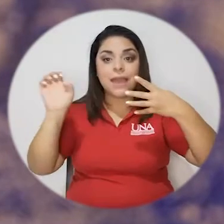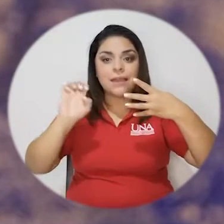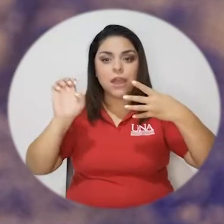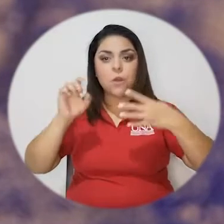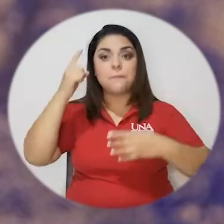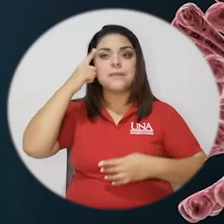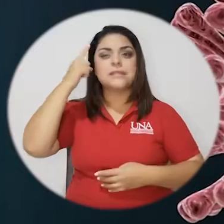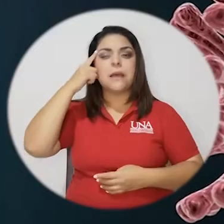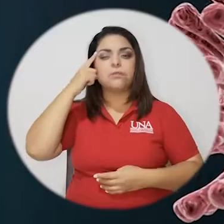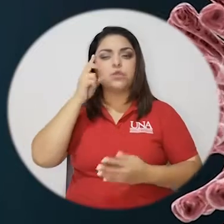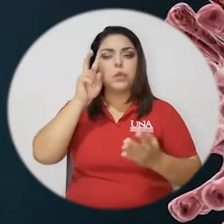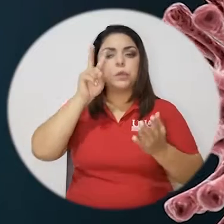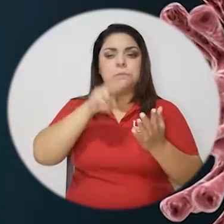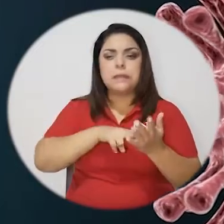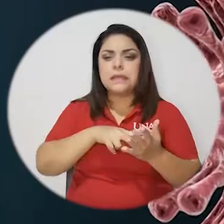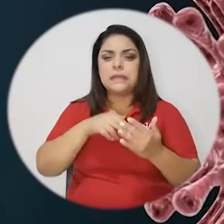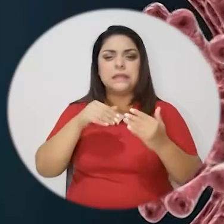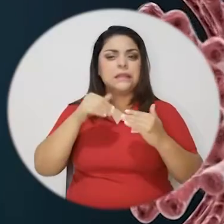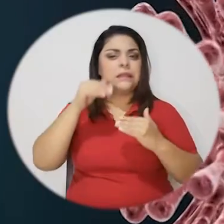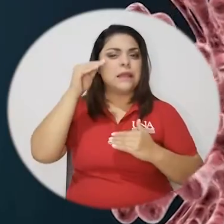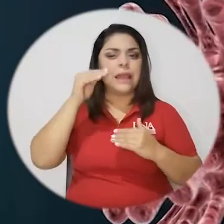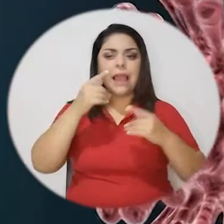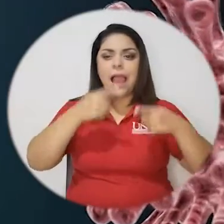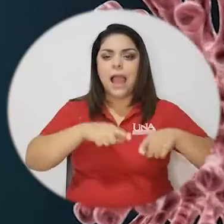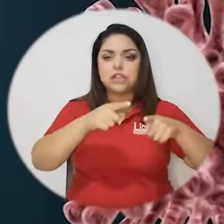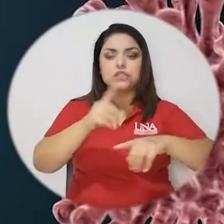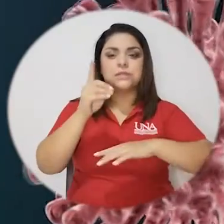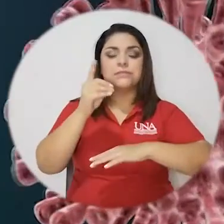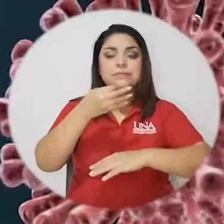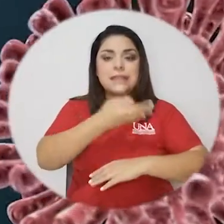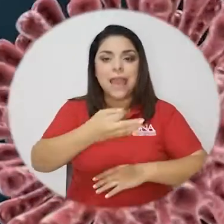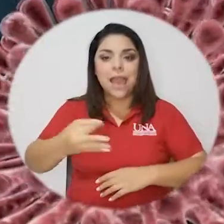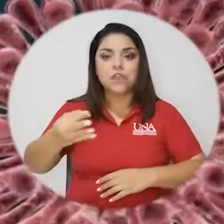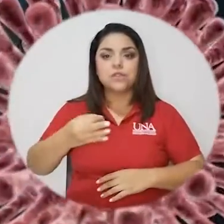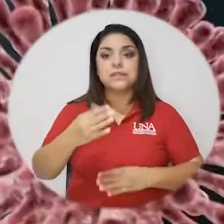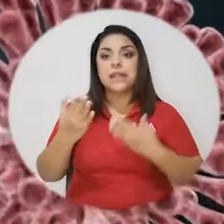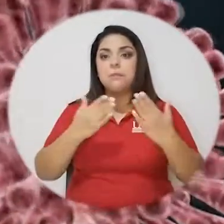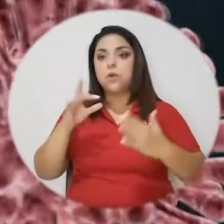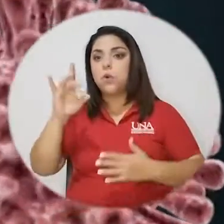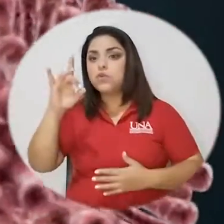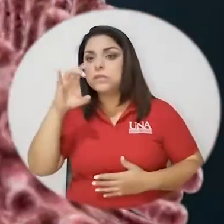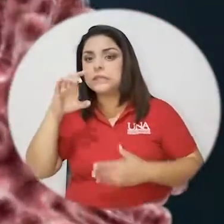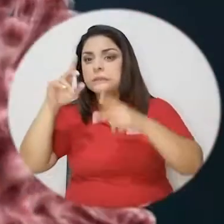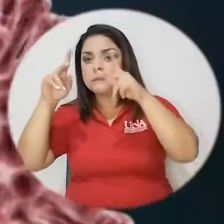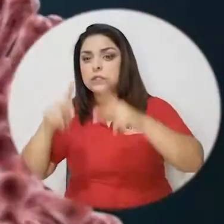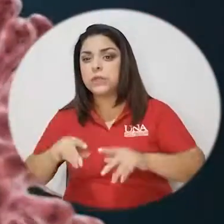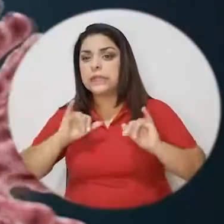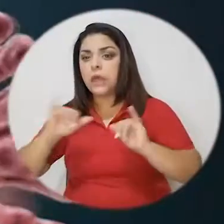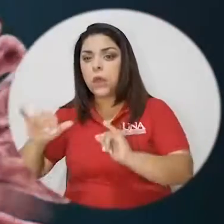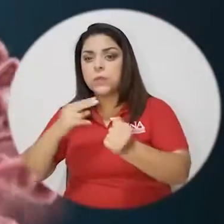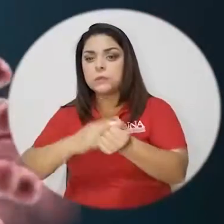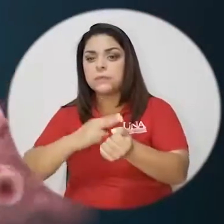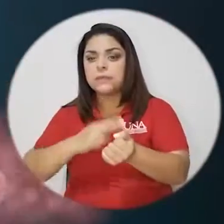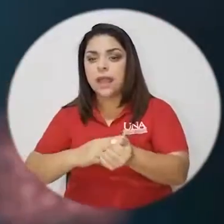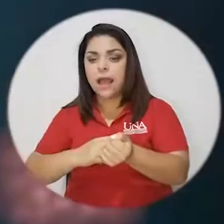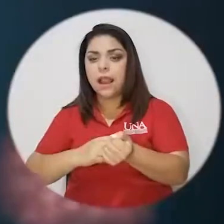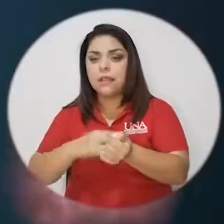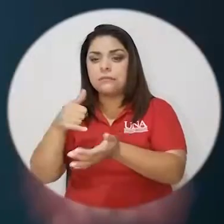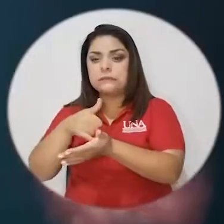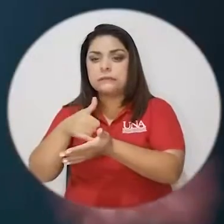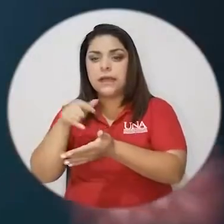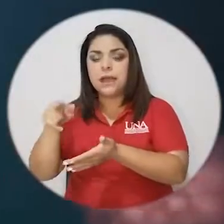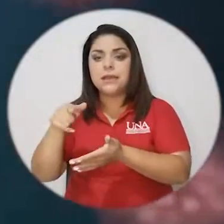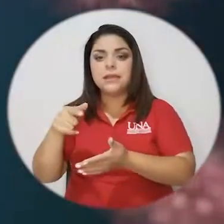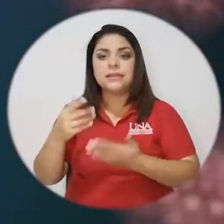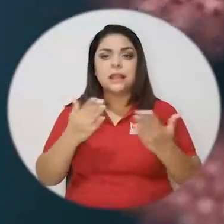2.200 casos diarios y cerca de 800 personas internadas en los hospitales de la Caja de Seguro Social, con